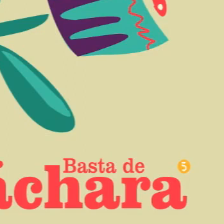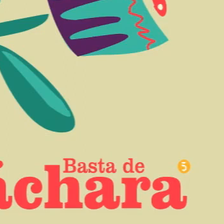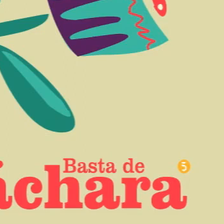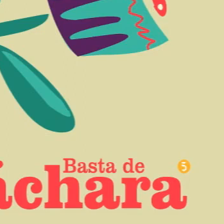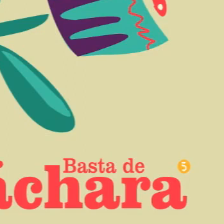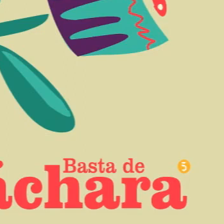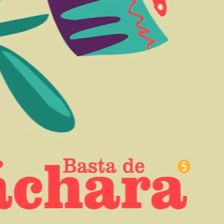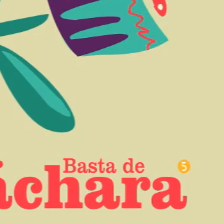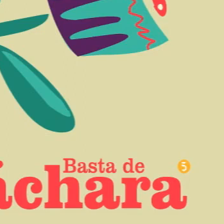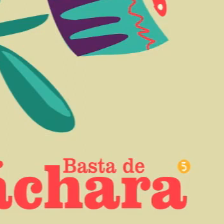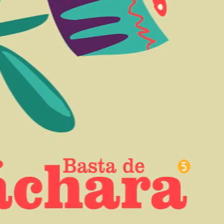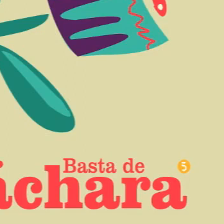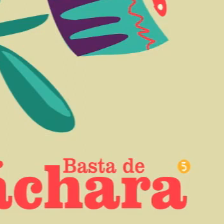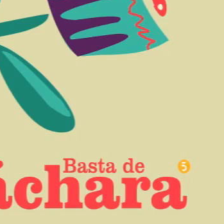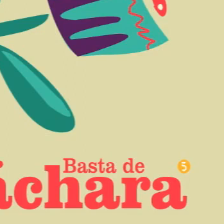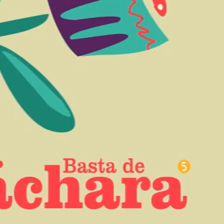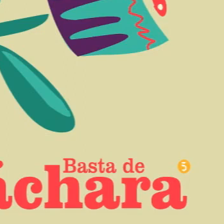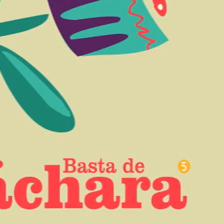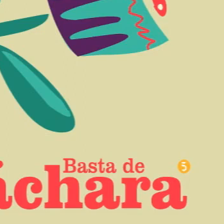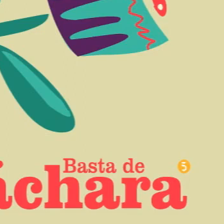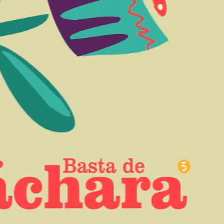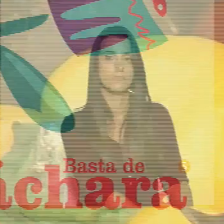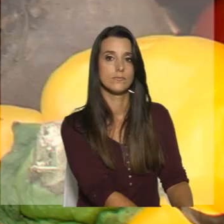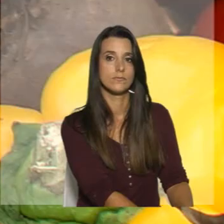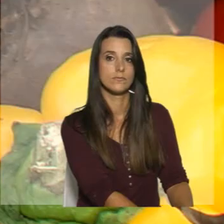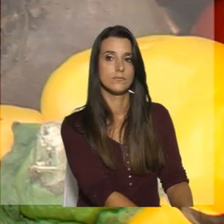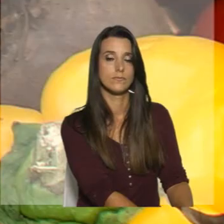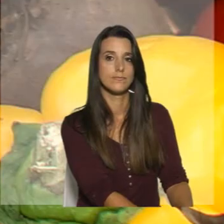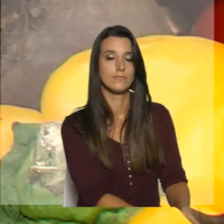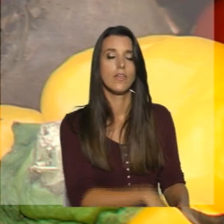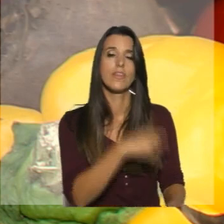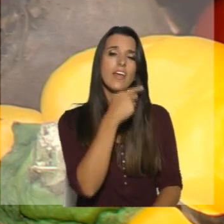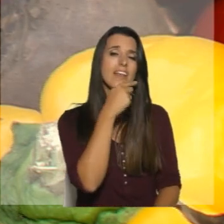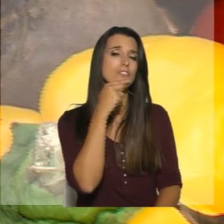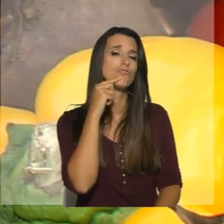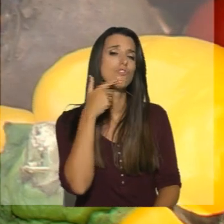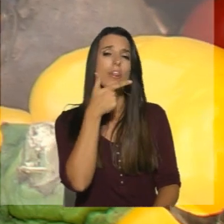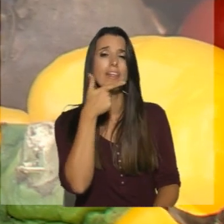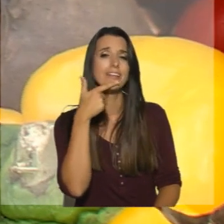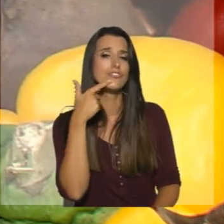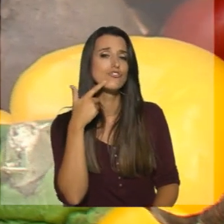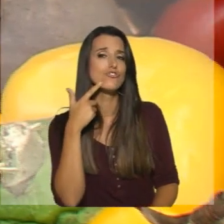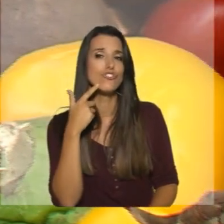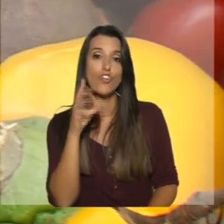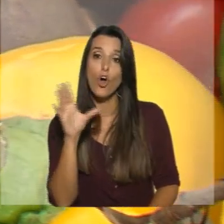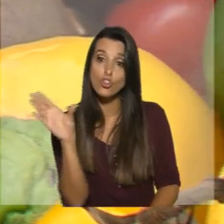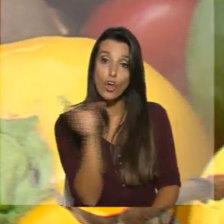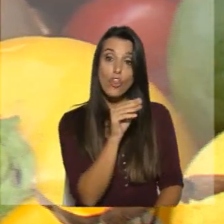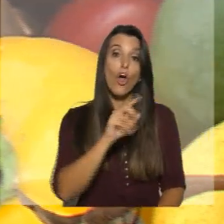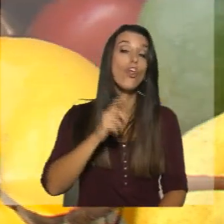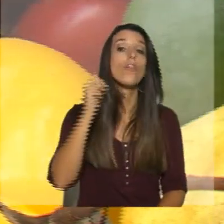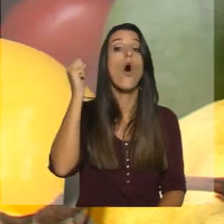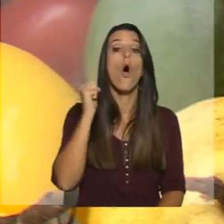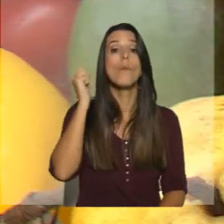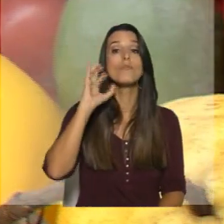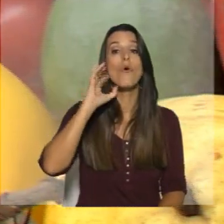tú necesitas, exacto. las bandejitas. Y bueno, ahí esos guayabos deliciosos. Todo son de Frutibus allí